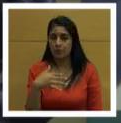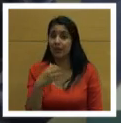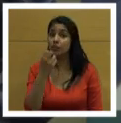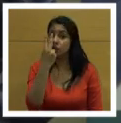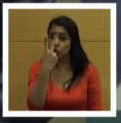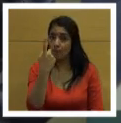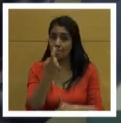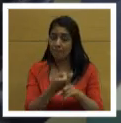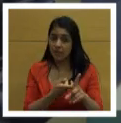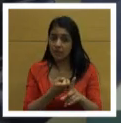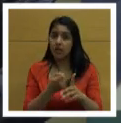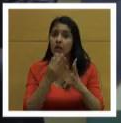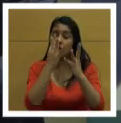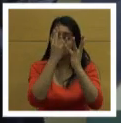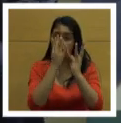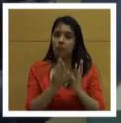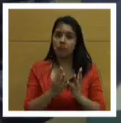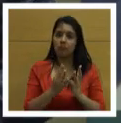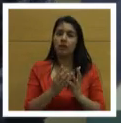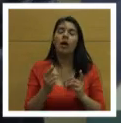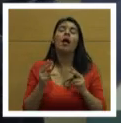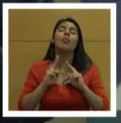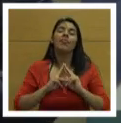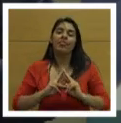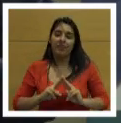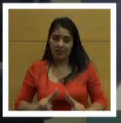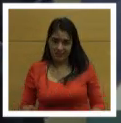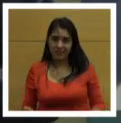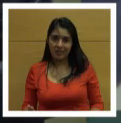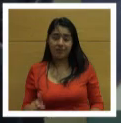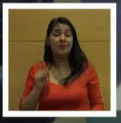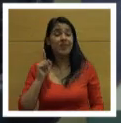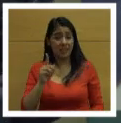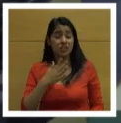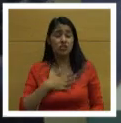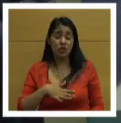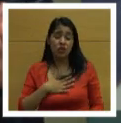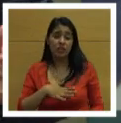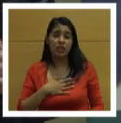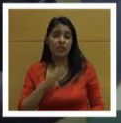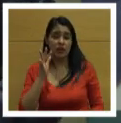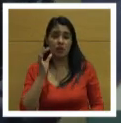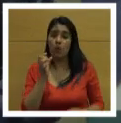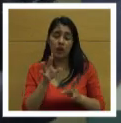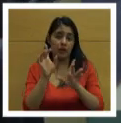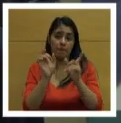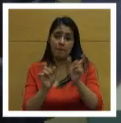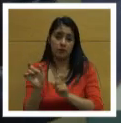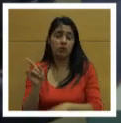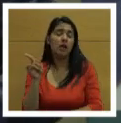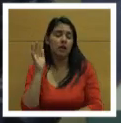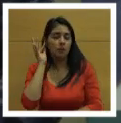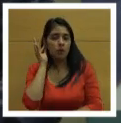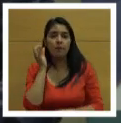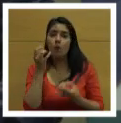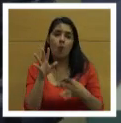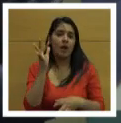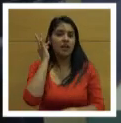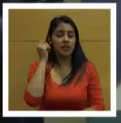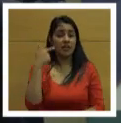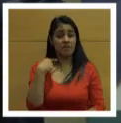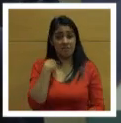2 meses estuvo paz y tranquilidad, que es lo que finalmente busca cualquier persona, en este caso una violencia contra la mujer, pero cualquier víctima en